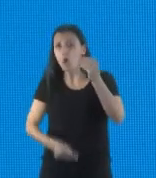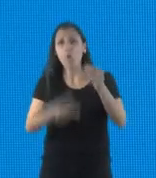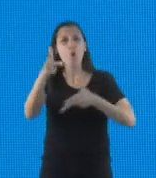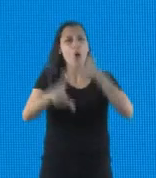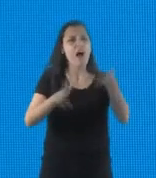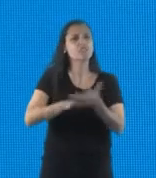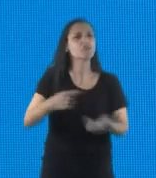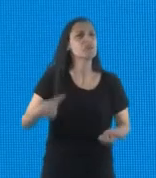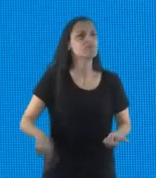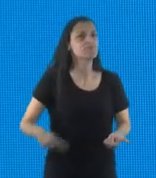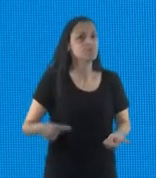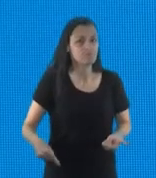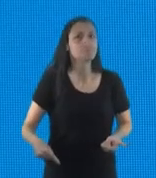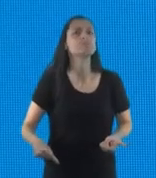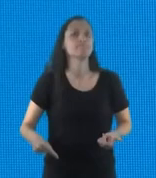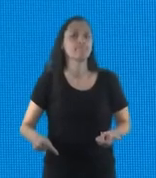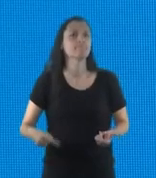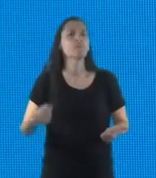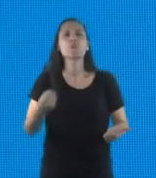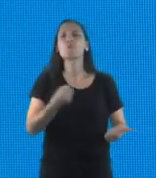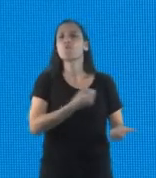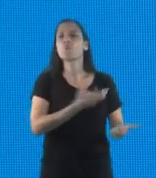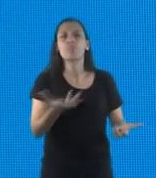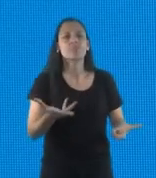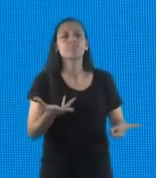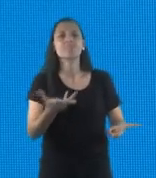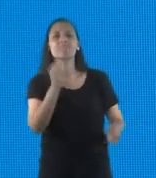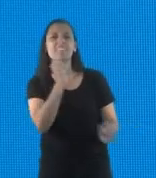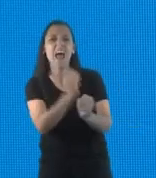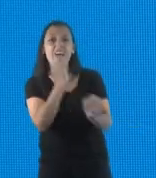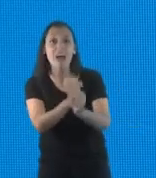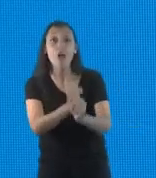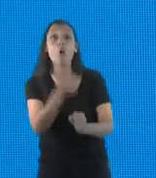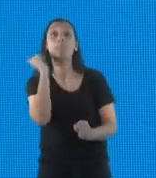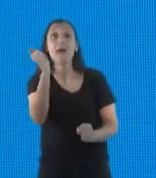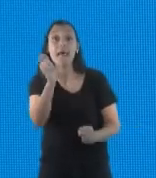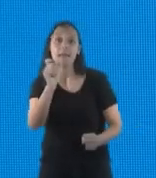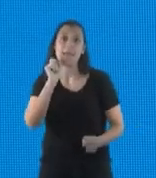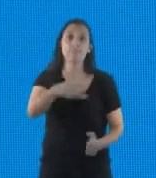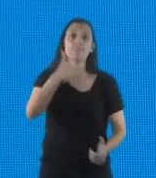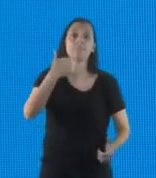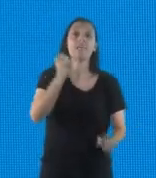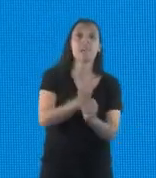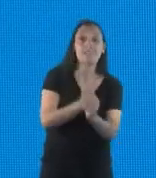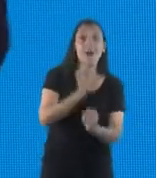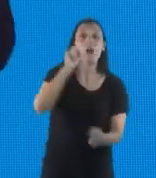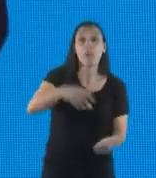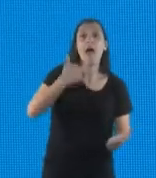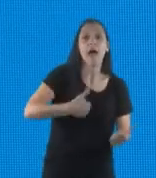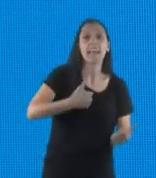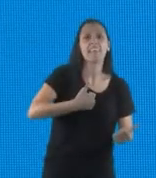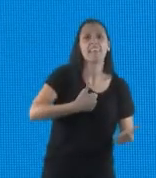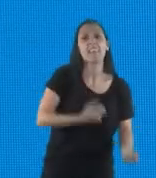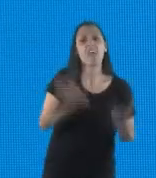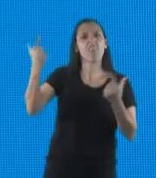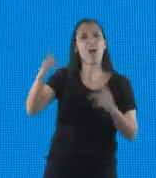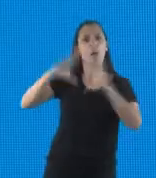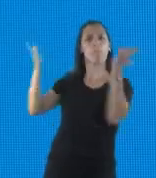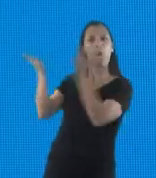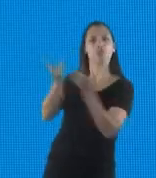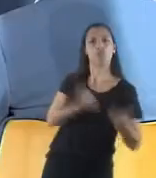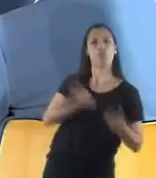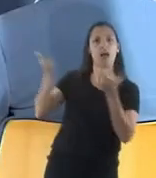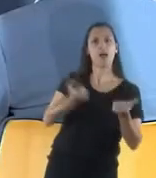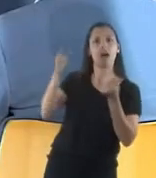estamos hablando es de cuánto trabajo argentino le vendemos al mundo. Y esto también es distribución